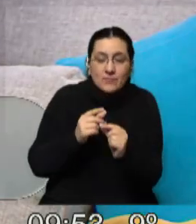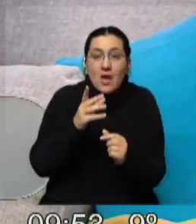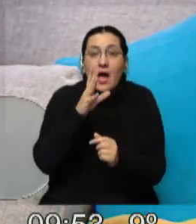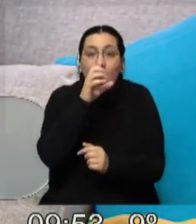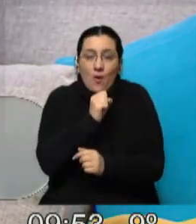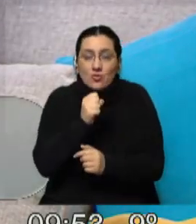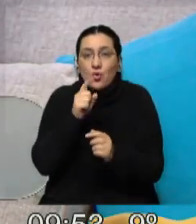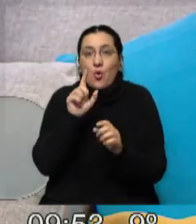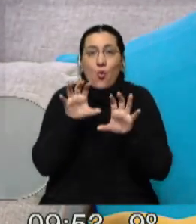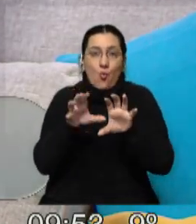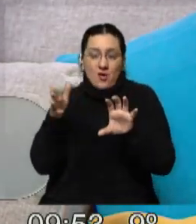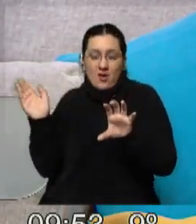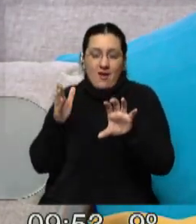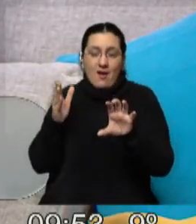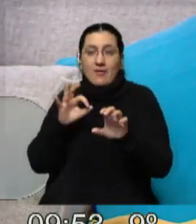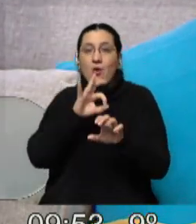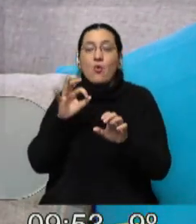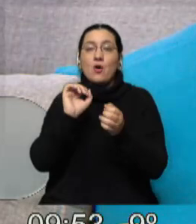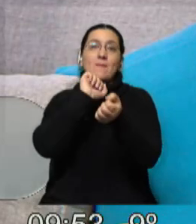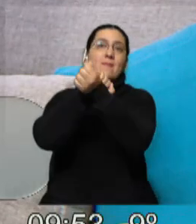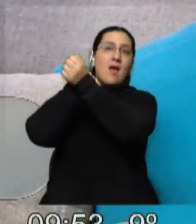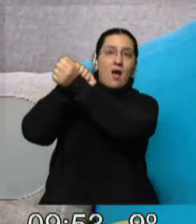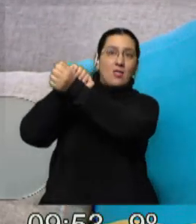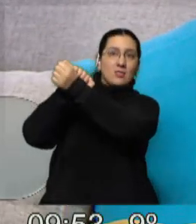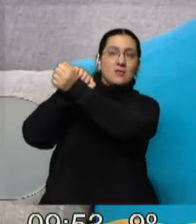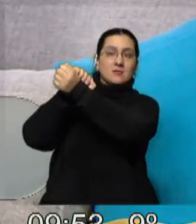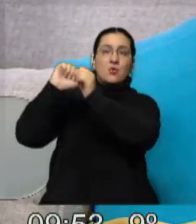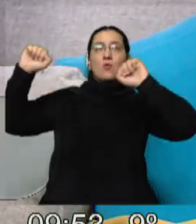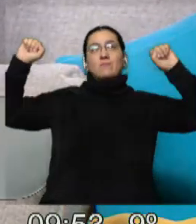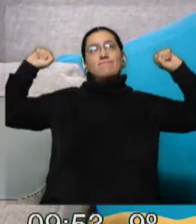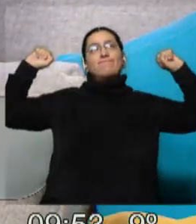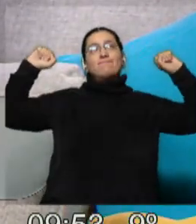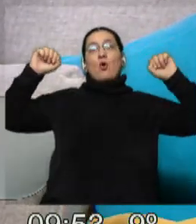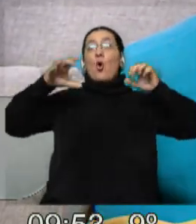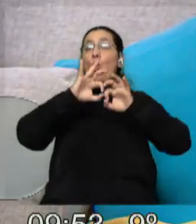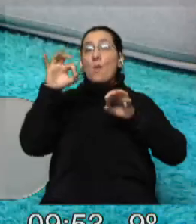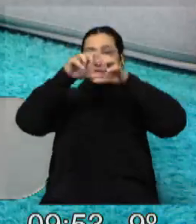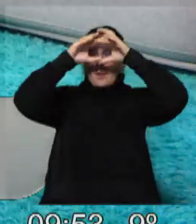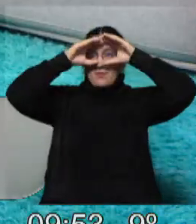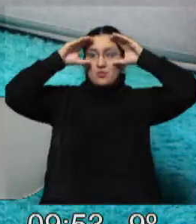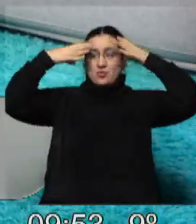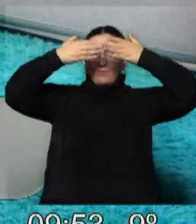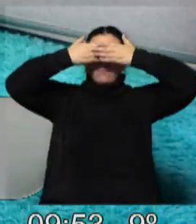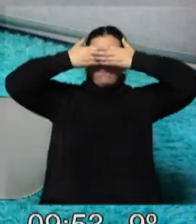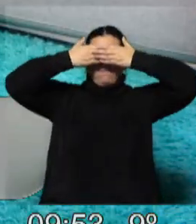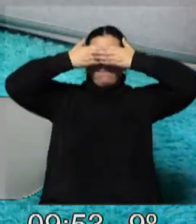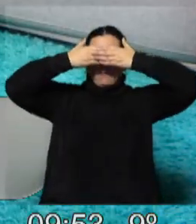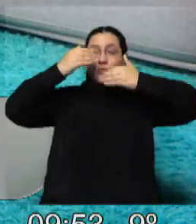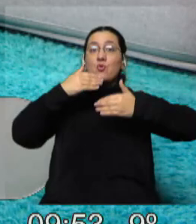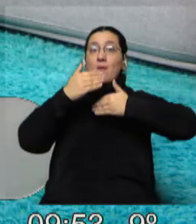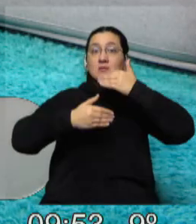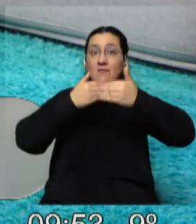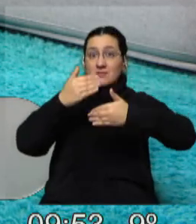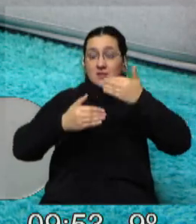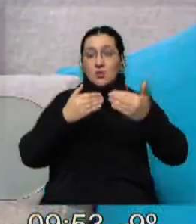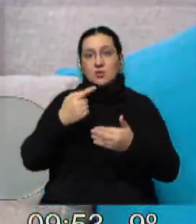una nalgada o que me ates las muñecas o me tapes los ojos, y a medida que vamos avanzando y que eso veo que me